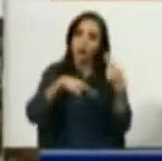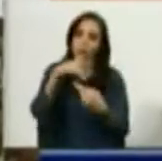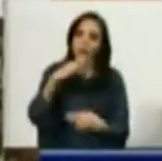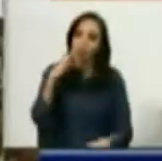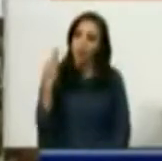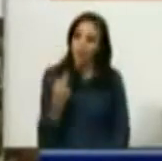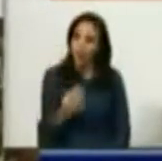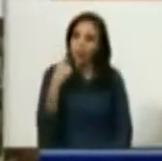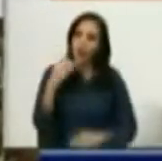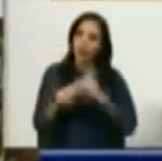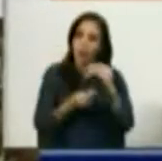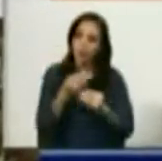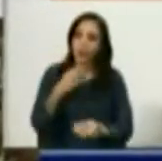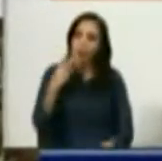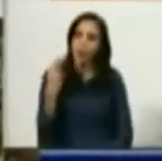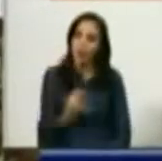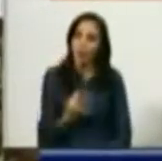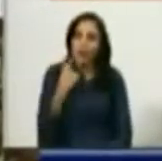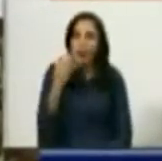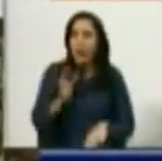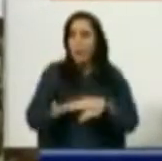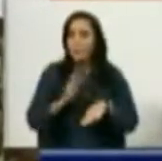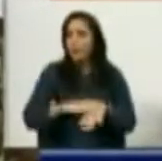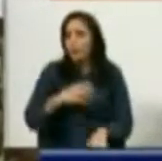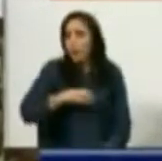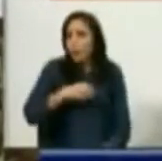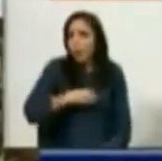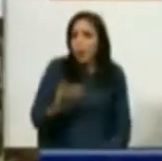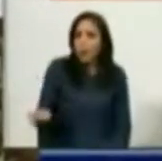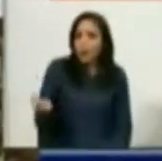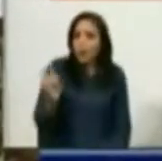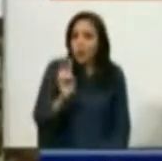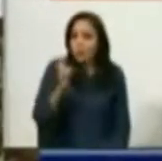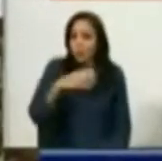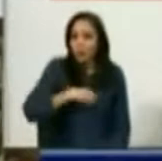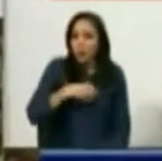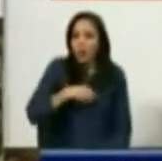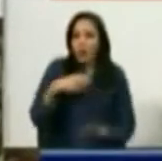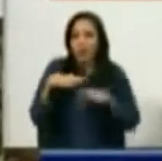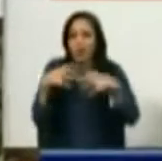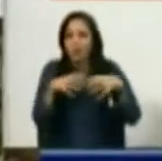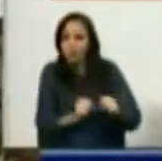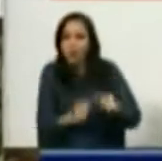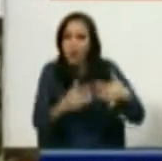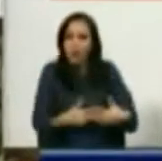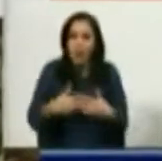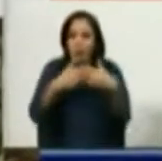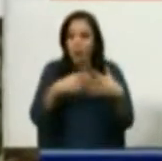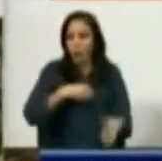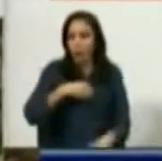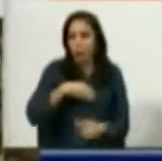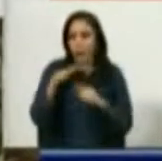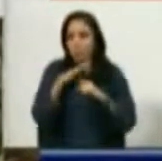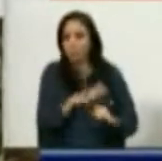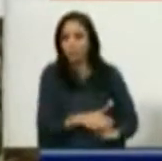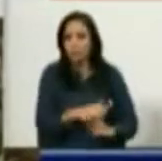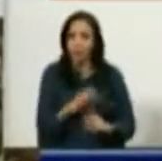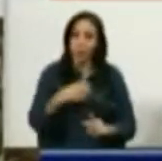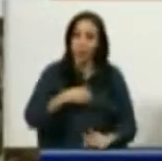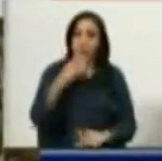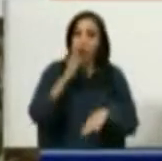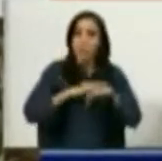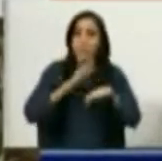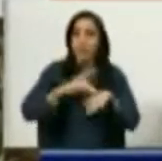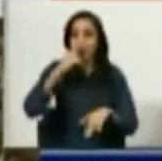la que estamos haciendo por qué no ha podido el imperialismo con Venezuela Por qué no ha podido Bueno estamos cargados de historia pero